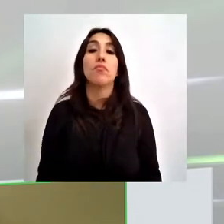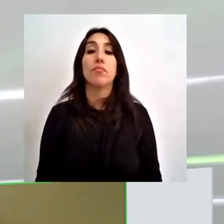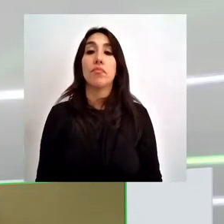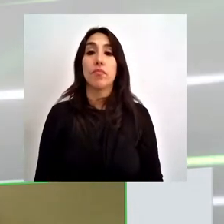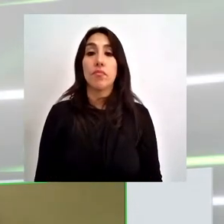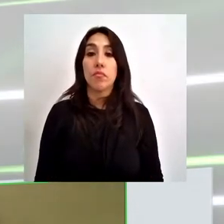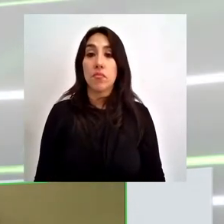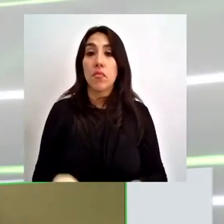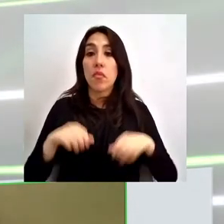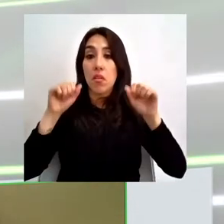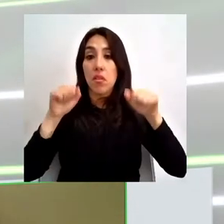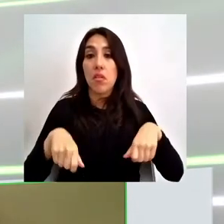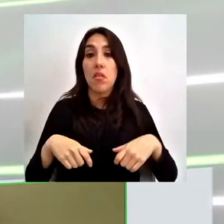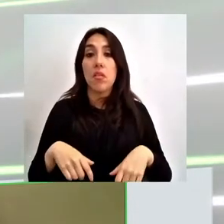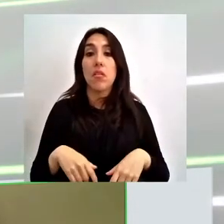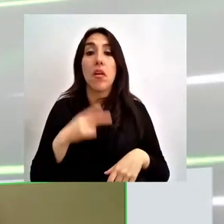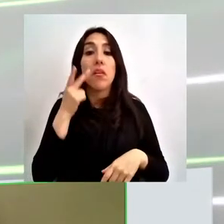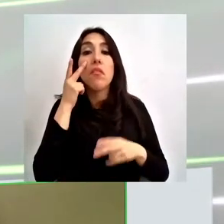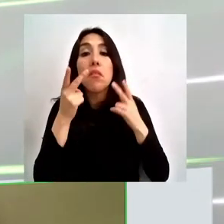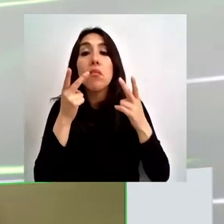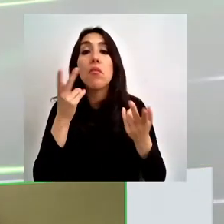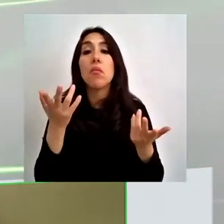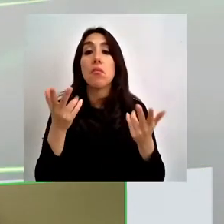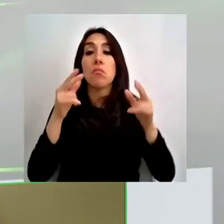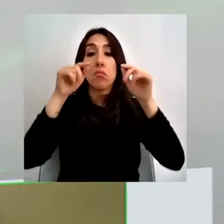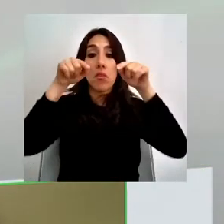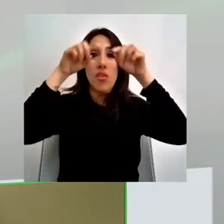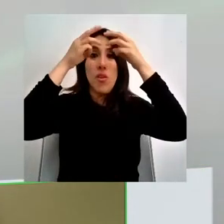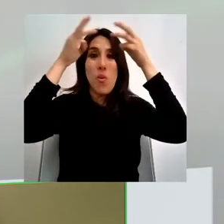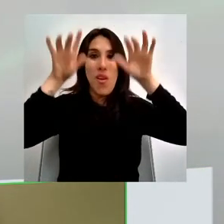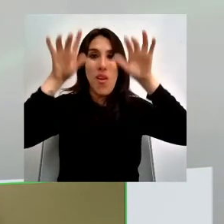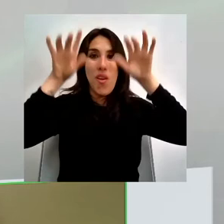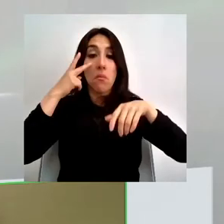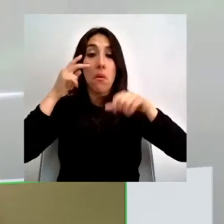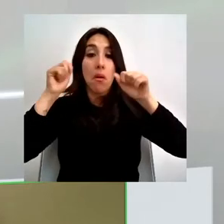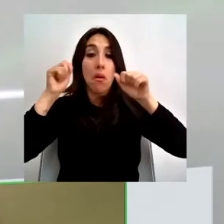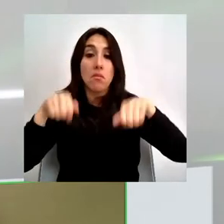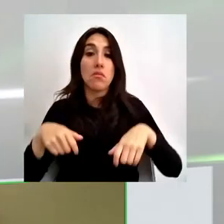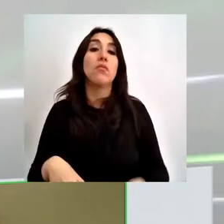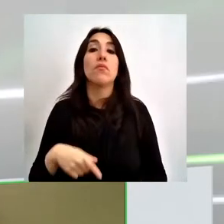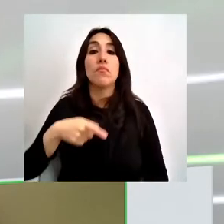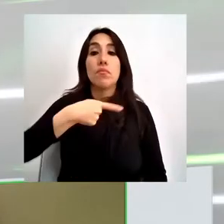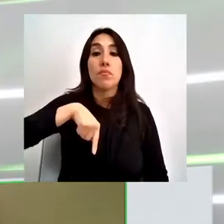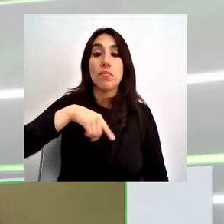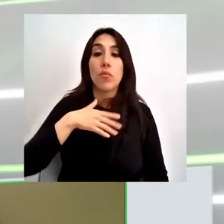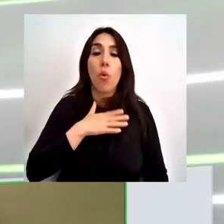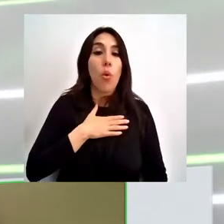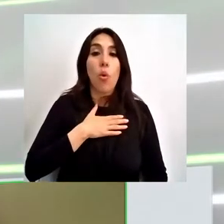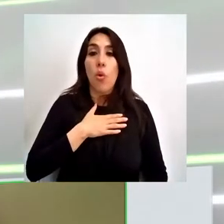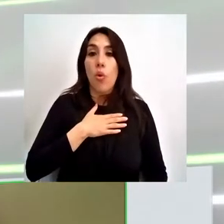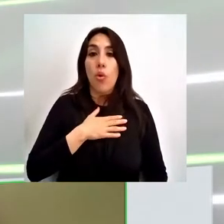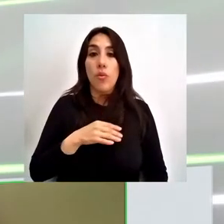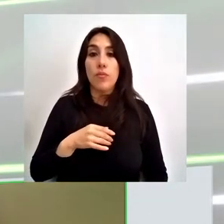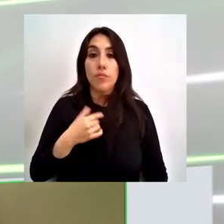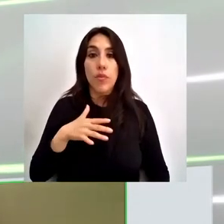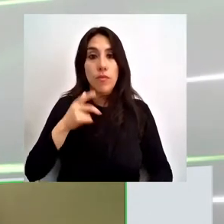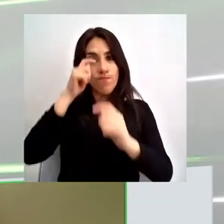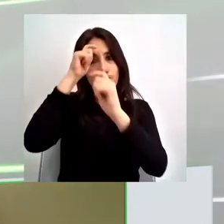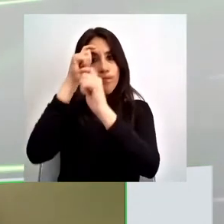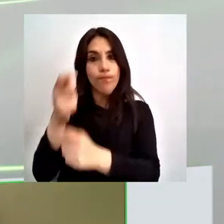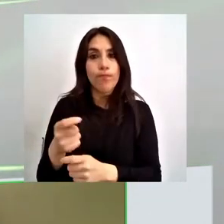sitio web podemos llegar a algo y sería un privilegio en honor poder tener una reunión como esta en